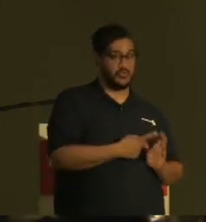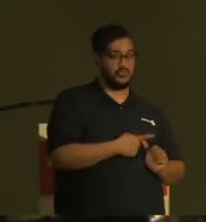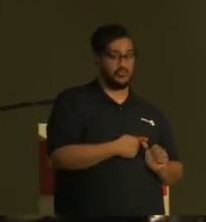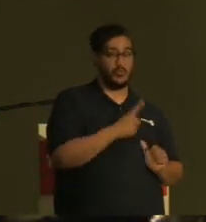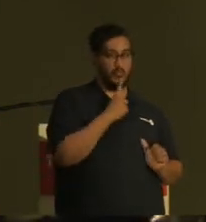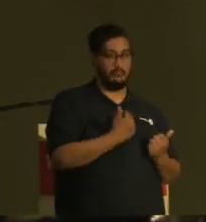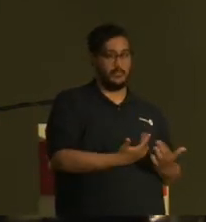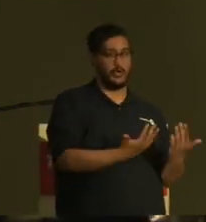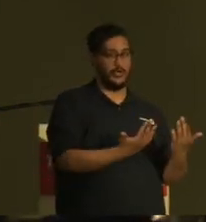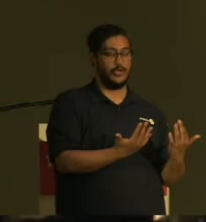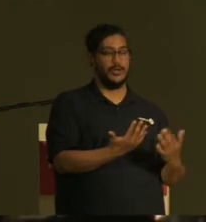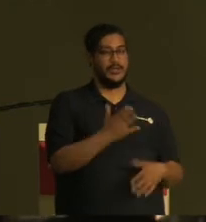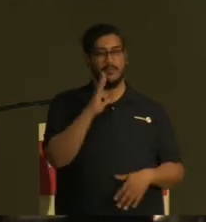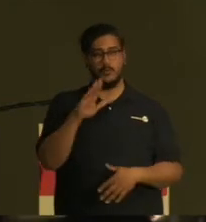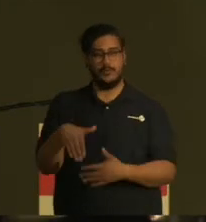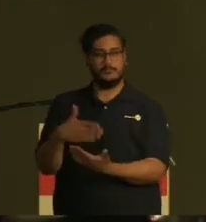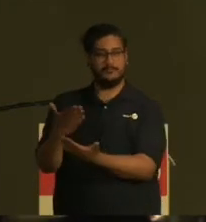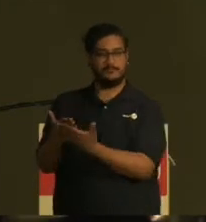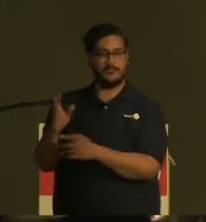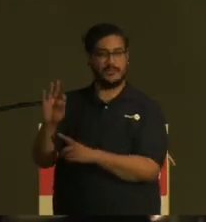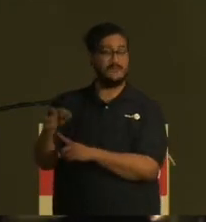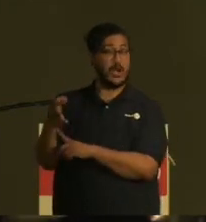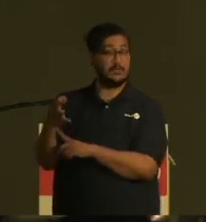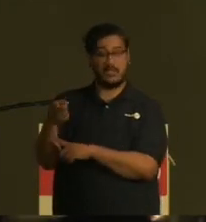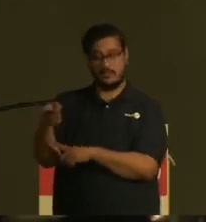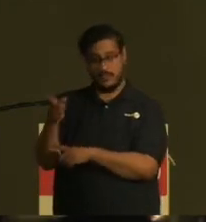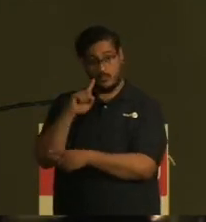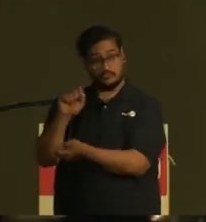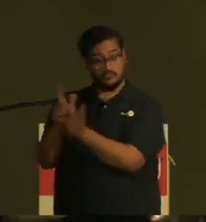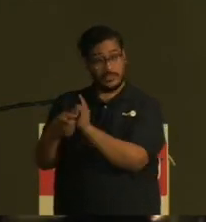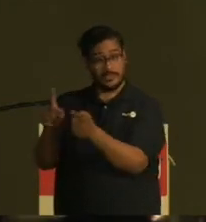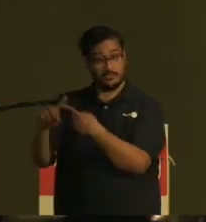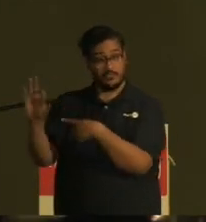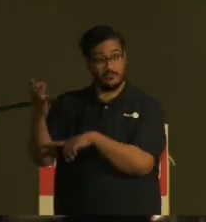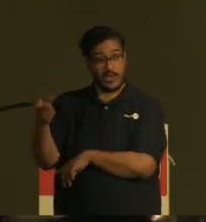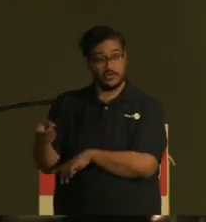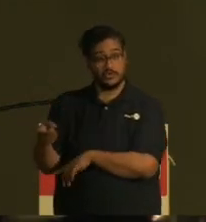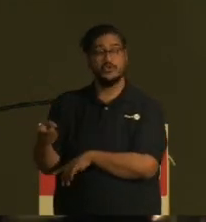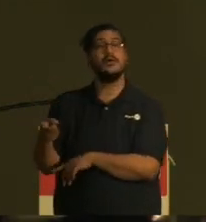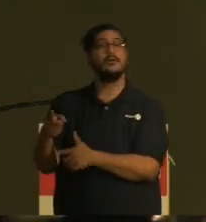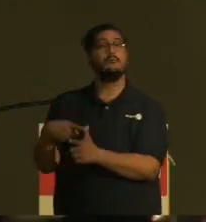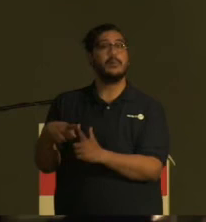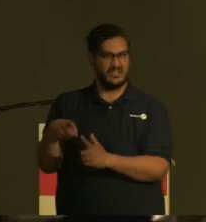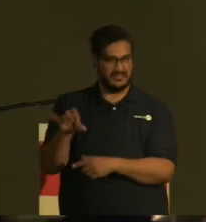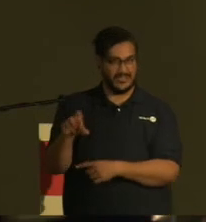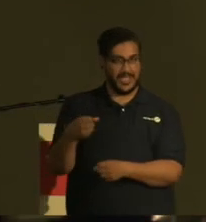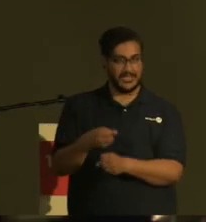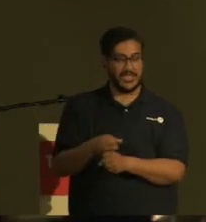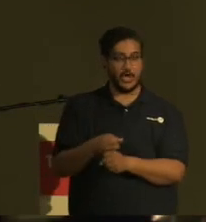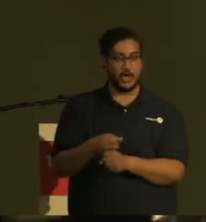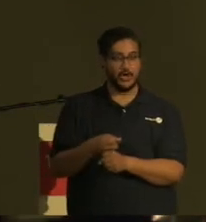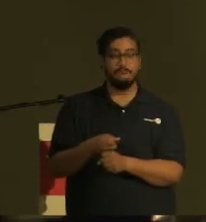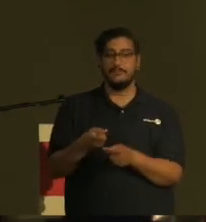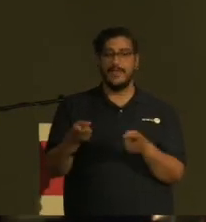llegar en la edición en francés, iban a traducir en francés, pero ese año justo se les ocurrió